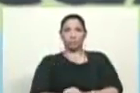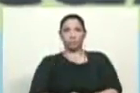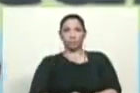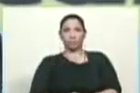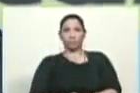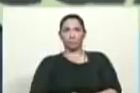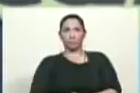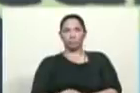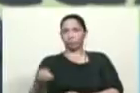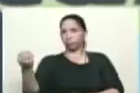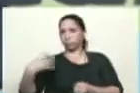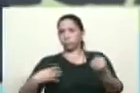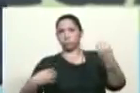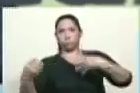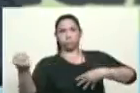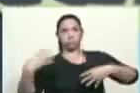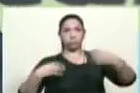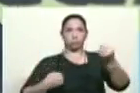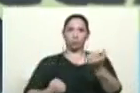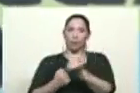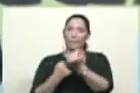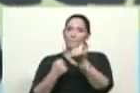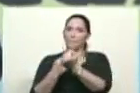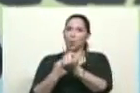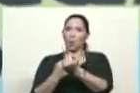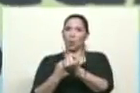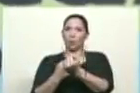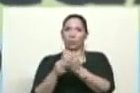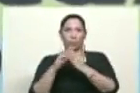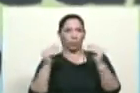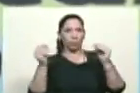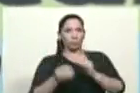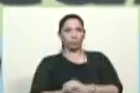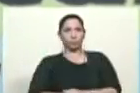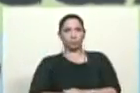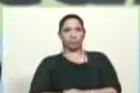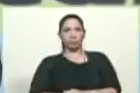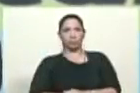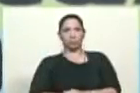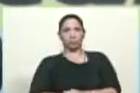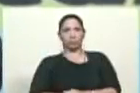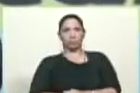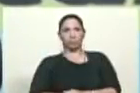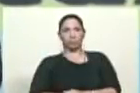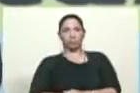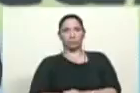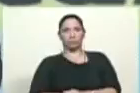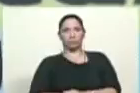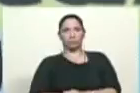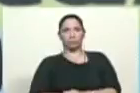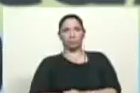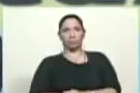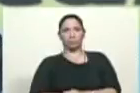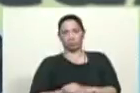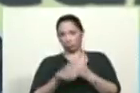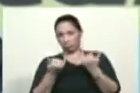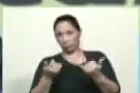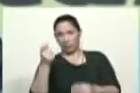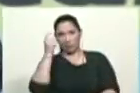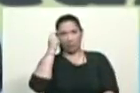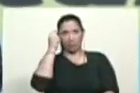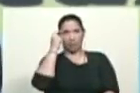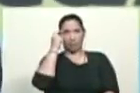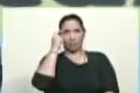siguen llegando por todas las vías con las que contamos en estos días, en